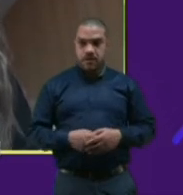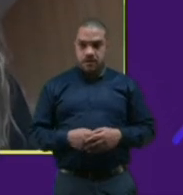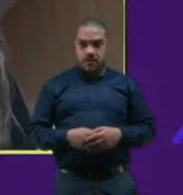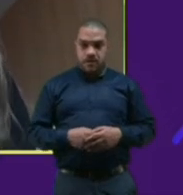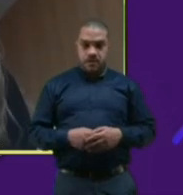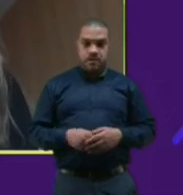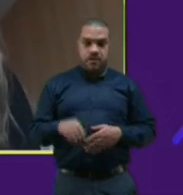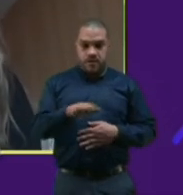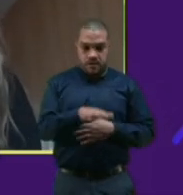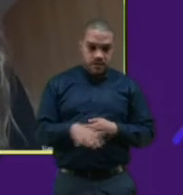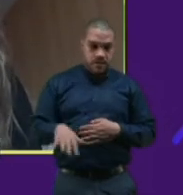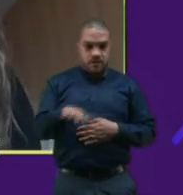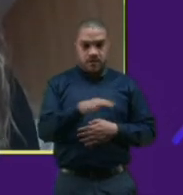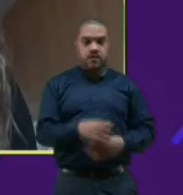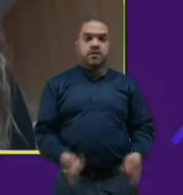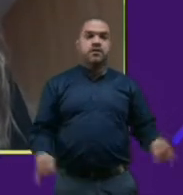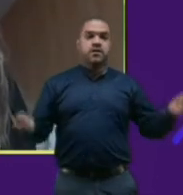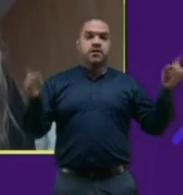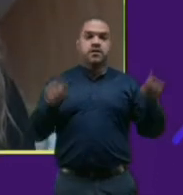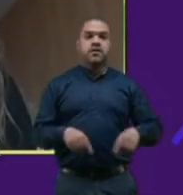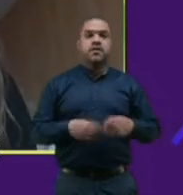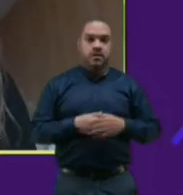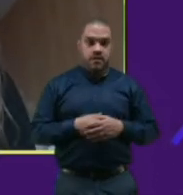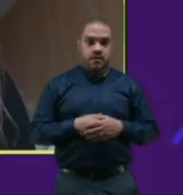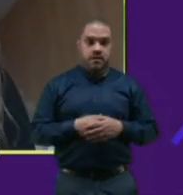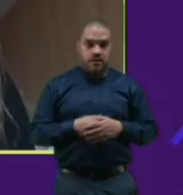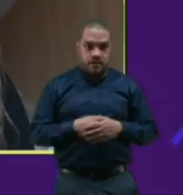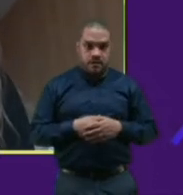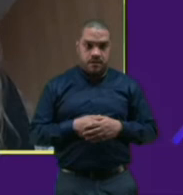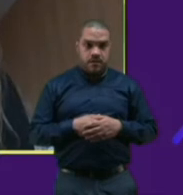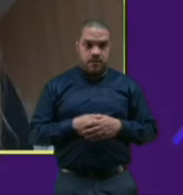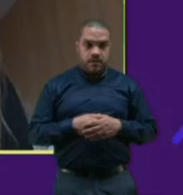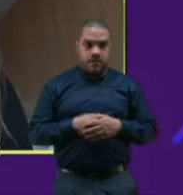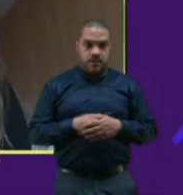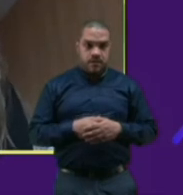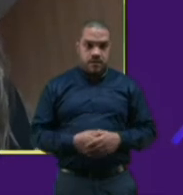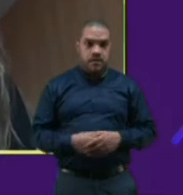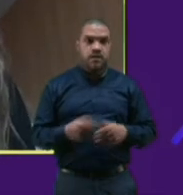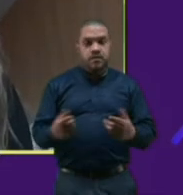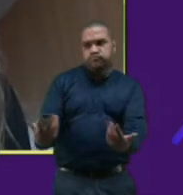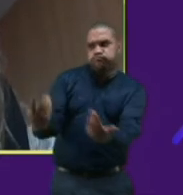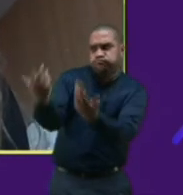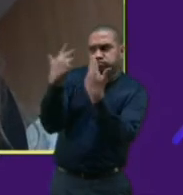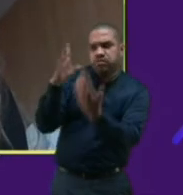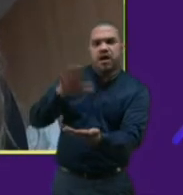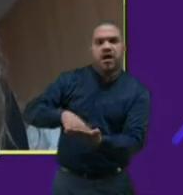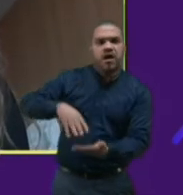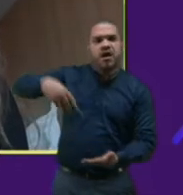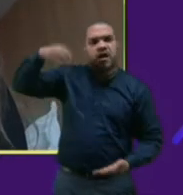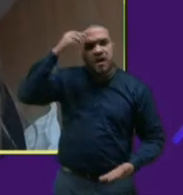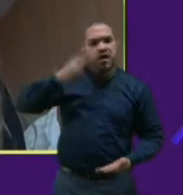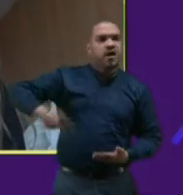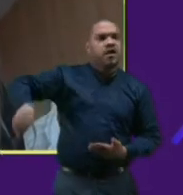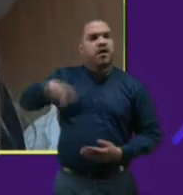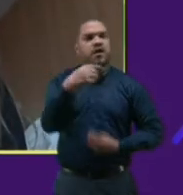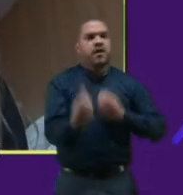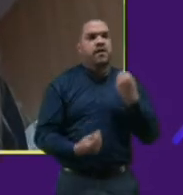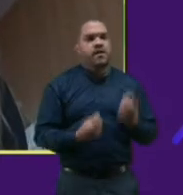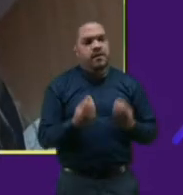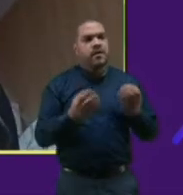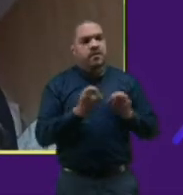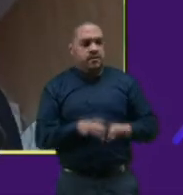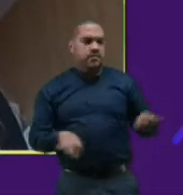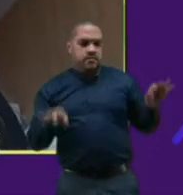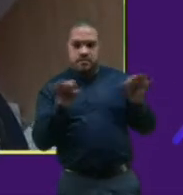negocio ante grandes inversionistas. Y dos, nos enseñó que aún en COVID la gente seguía mirando